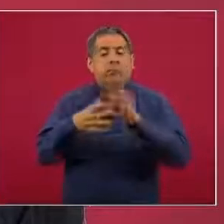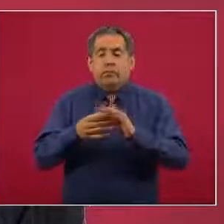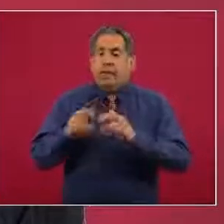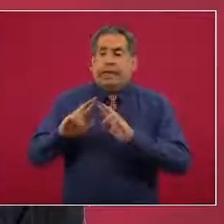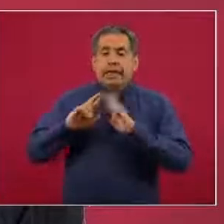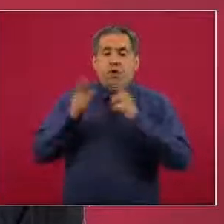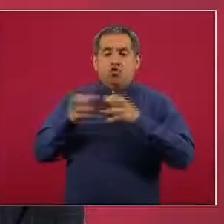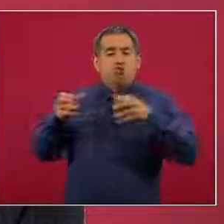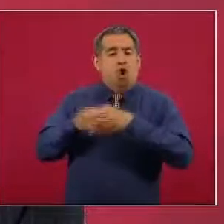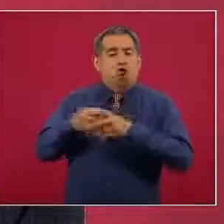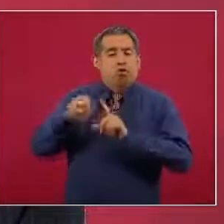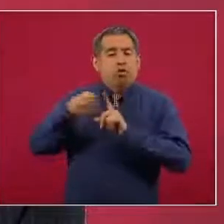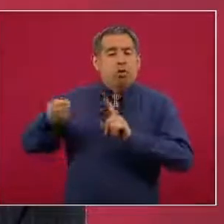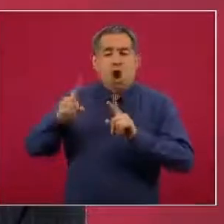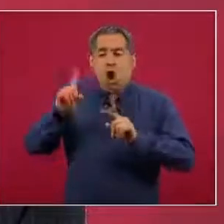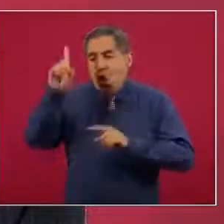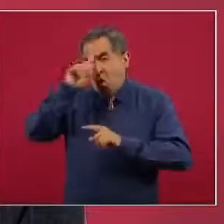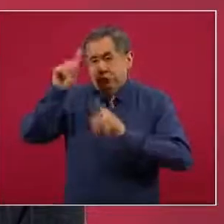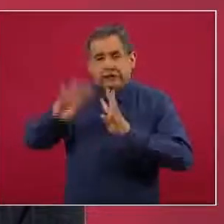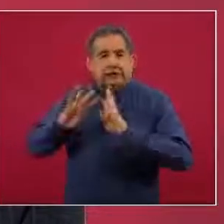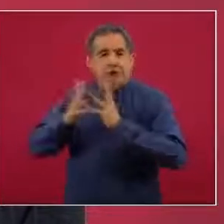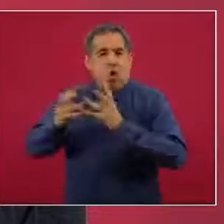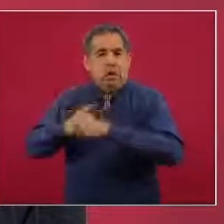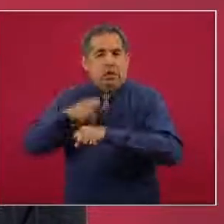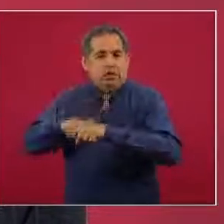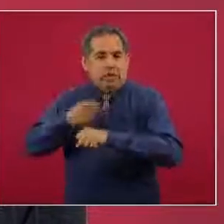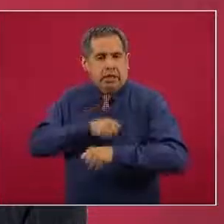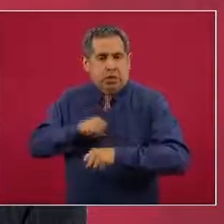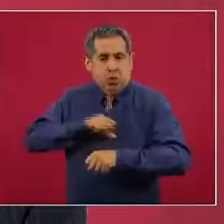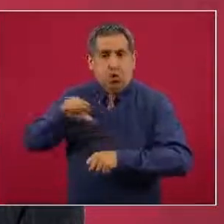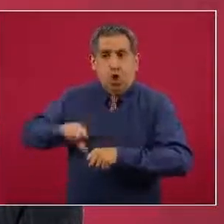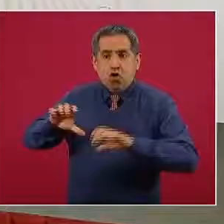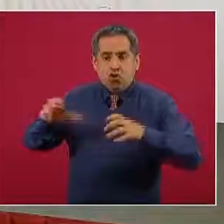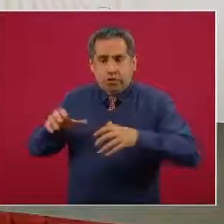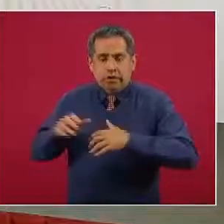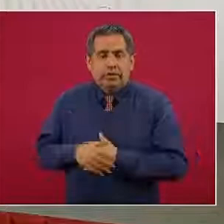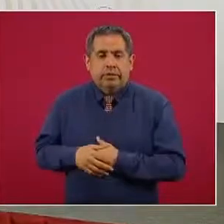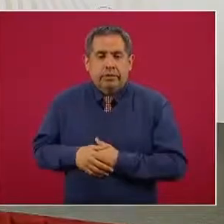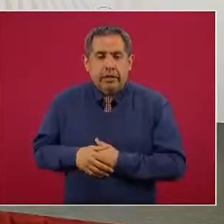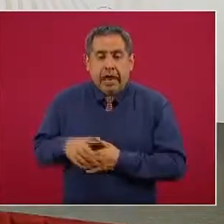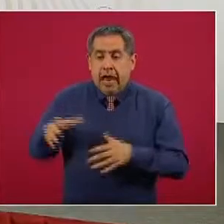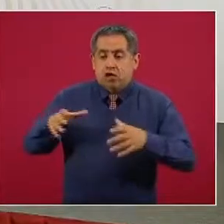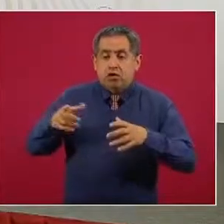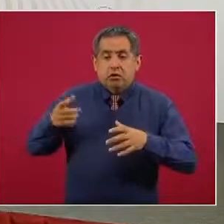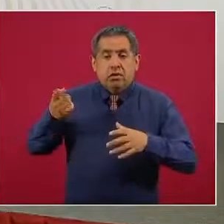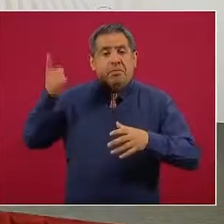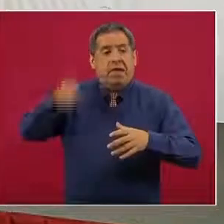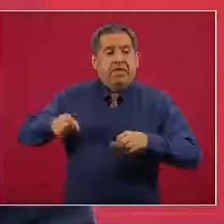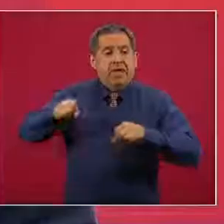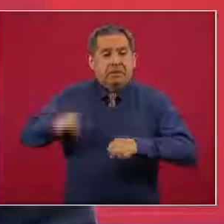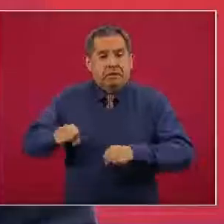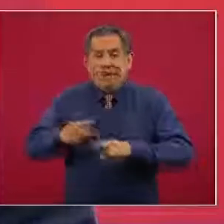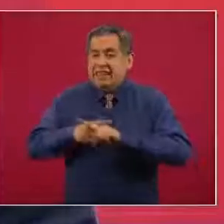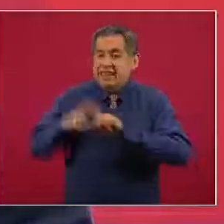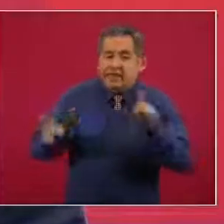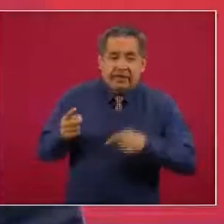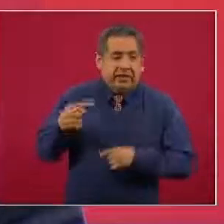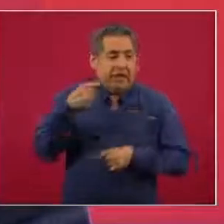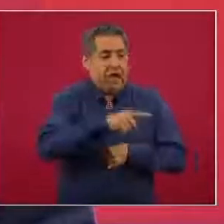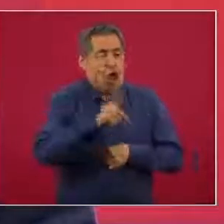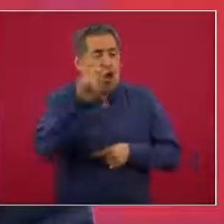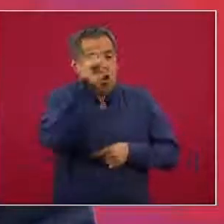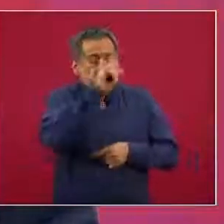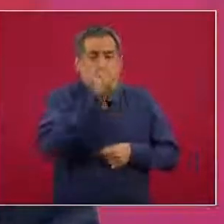reunión ordinaria del Consejo Nacional de Salud. El Consejo no es una autoridad sanitaria, no lo confundan con el Consejo de